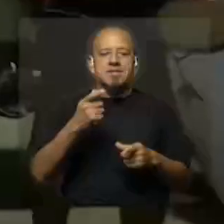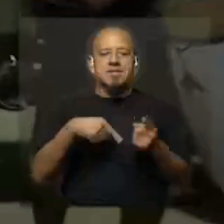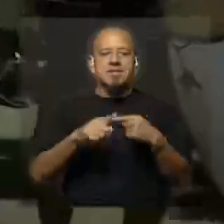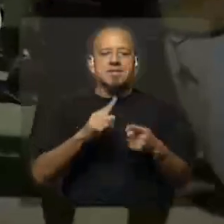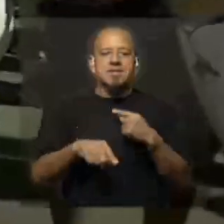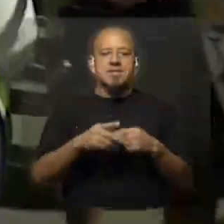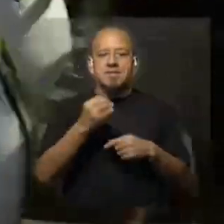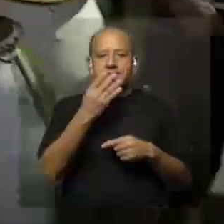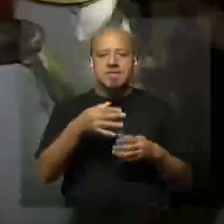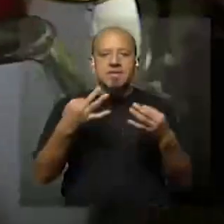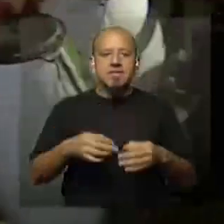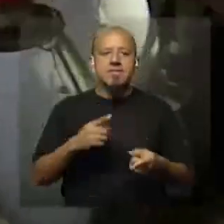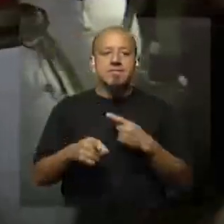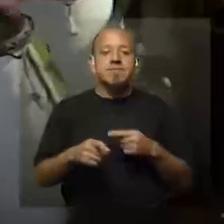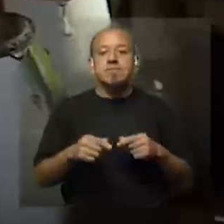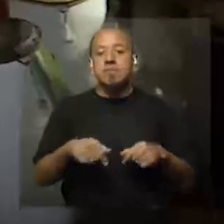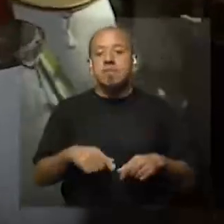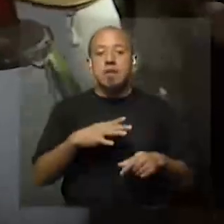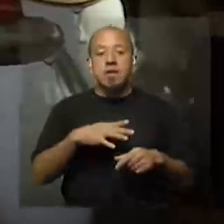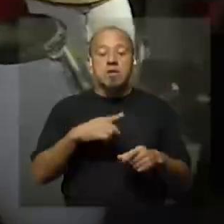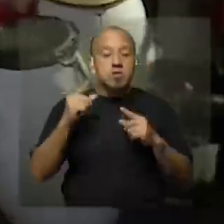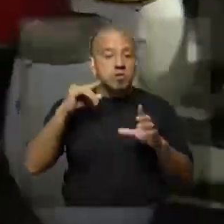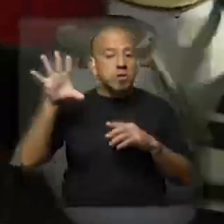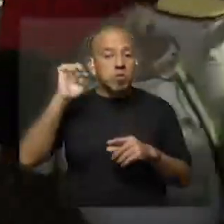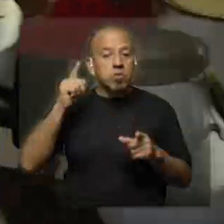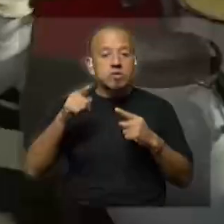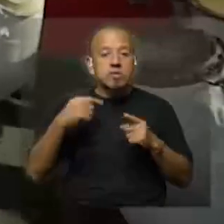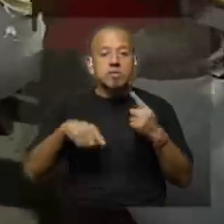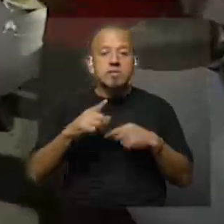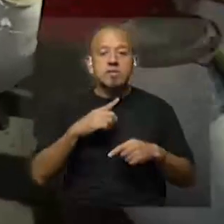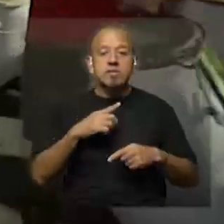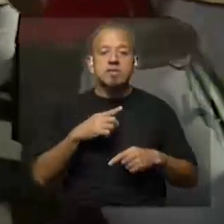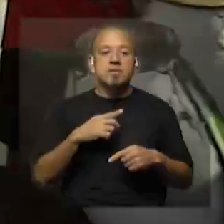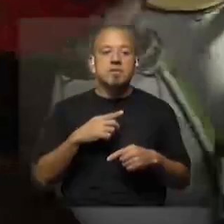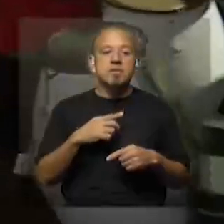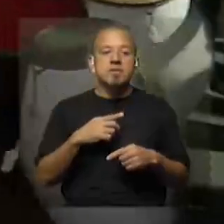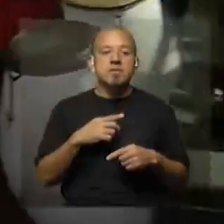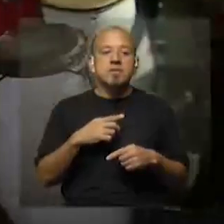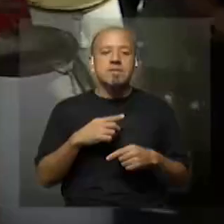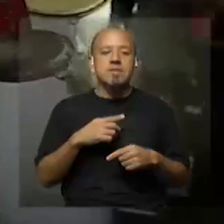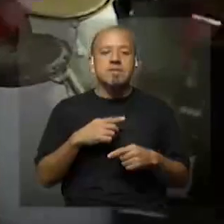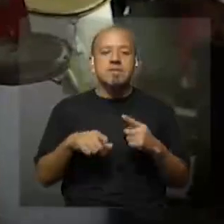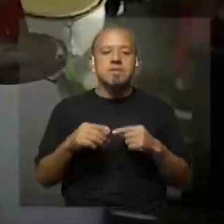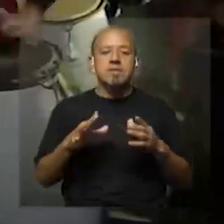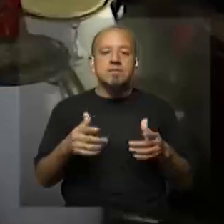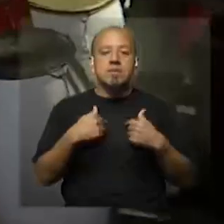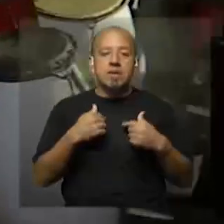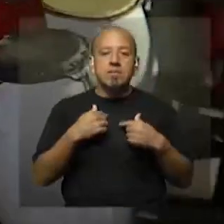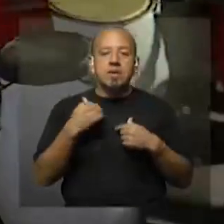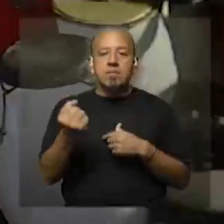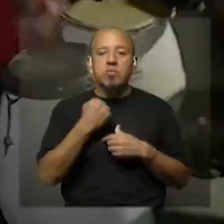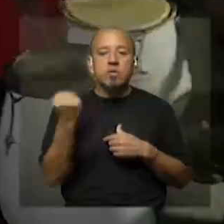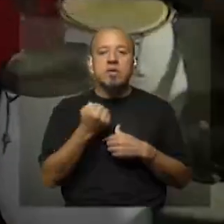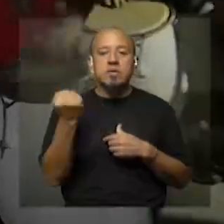¿Cómo anda, Manu? Bueno, no sé si nos escuchan, yo pensé que iban a frenar un cachito, pero para mí era muy importante